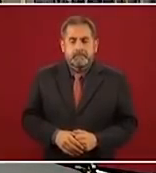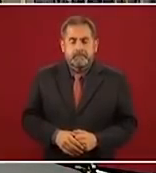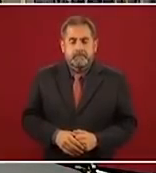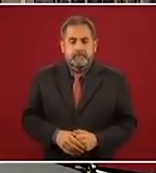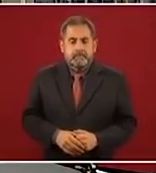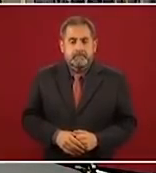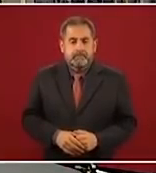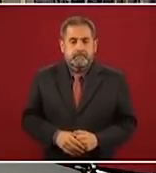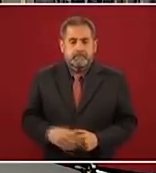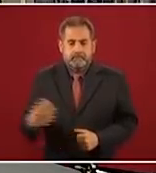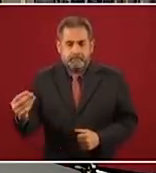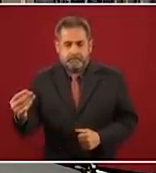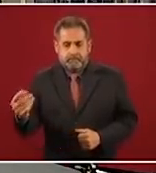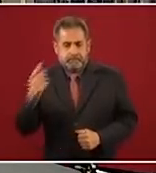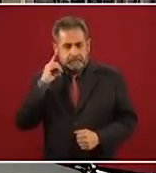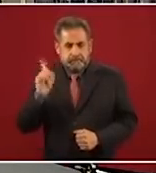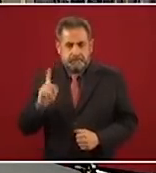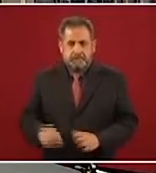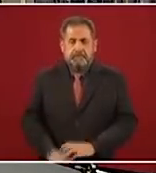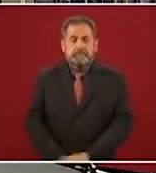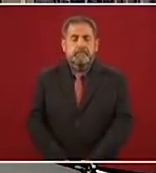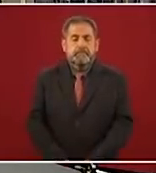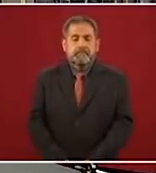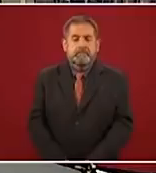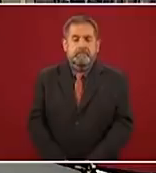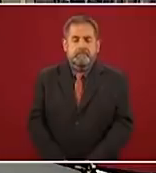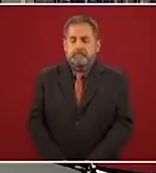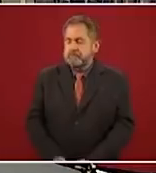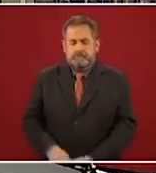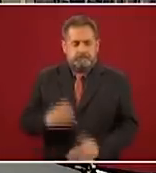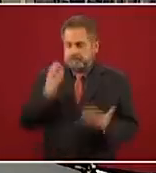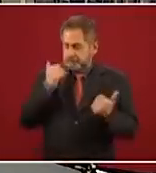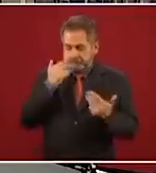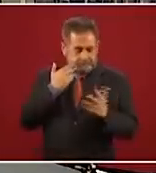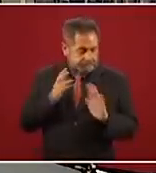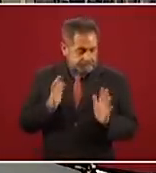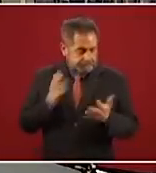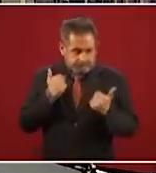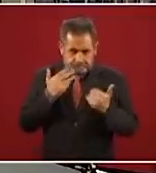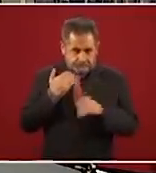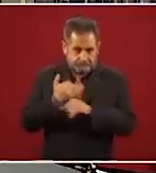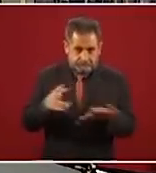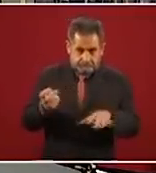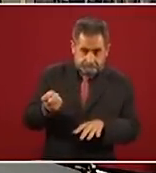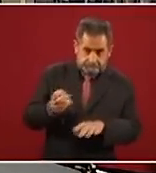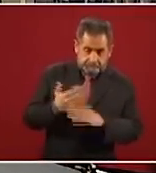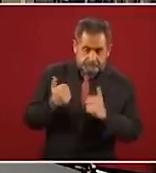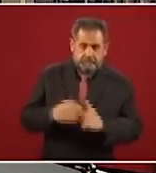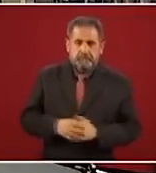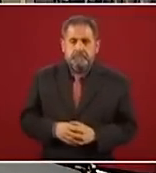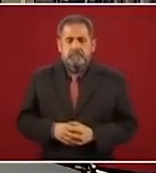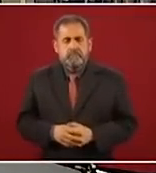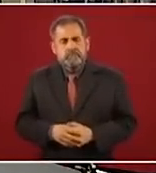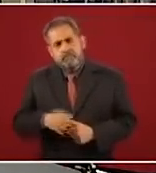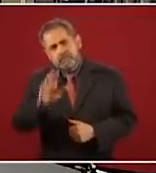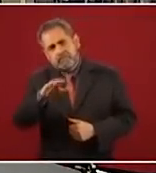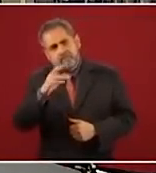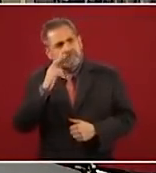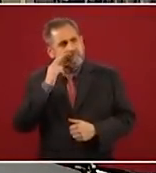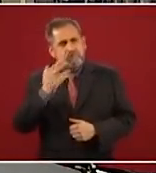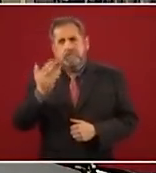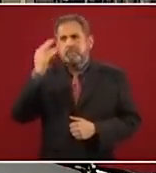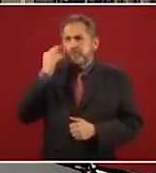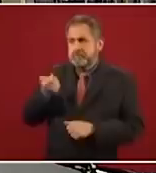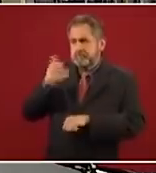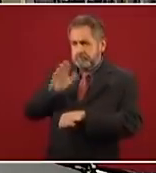Ya se le concesionó el litio. No hay todavía información, no, no. ¿Pero no ocurrió en la pasada administración